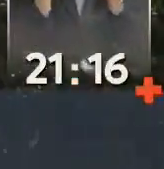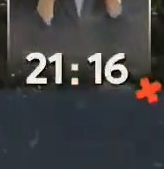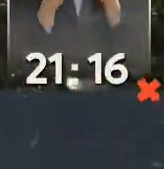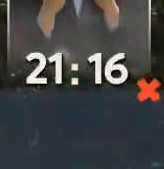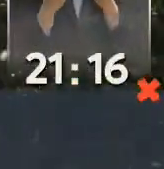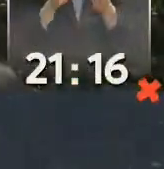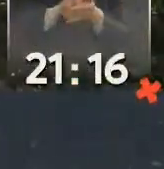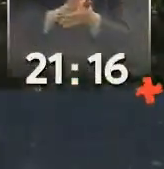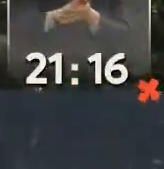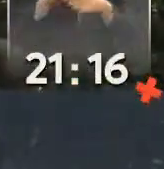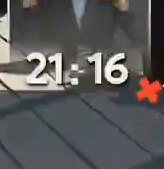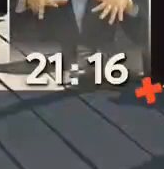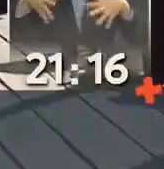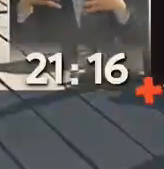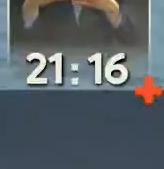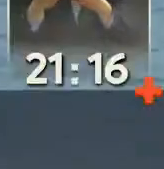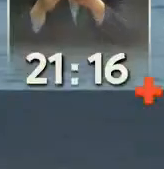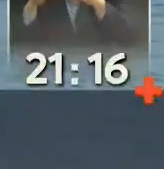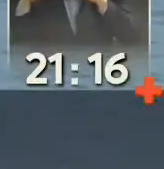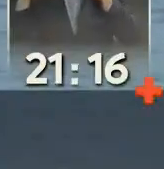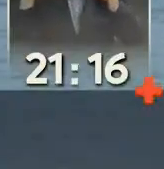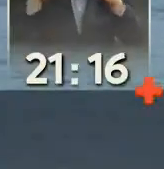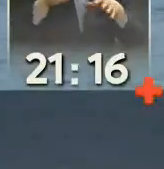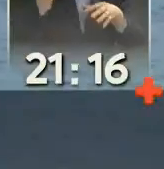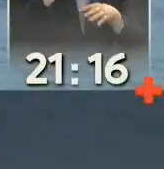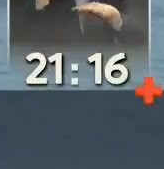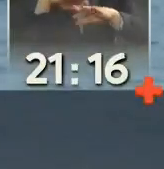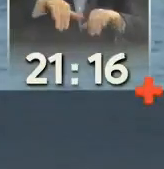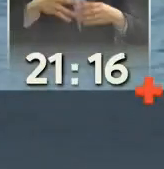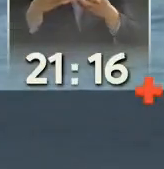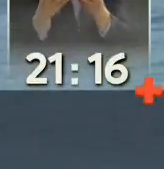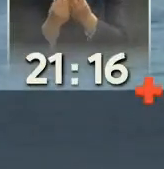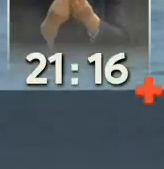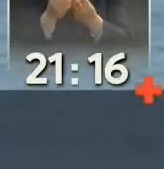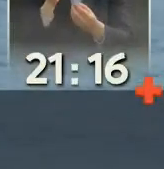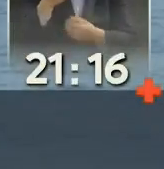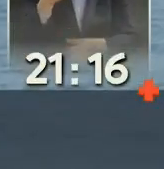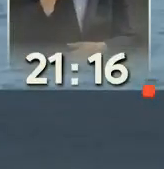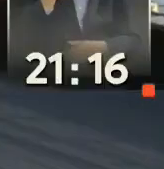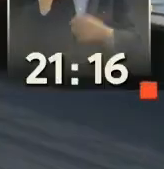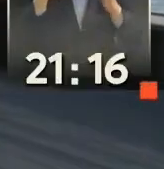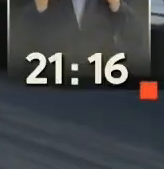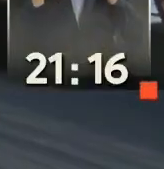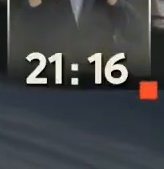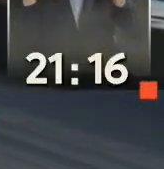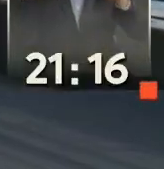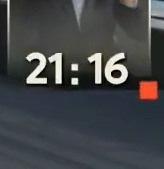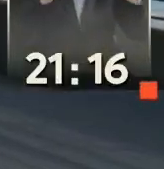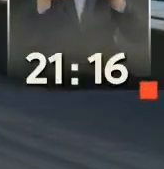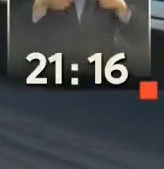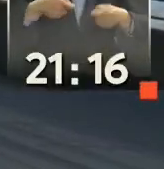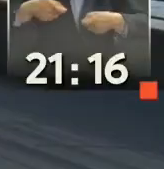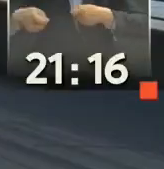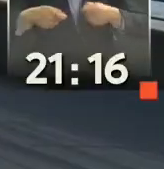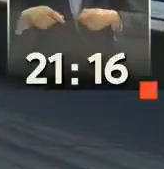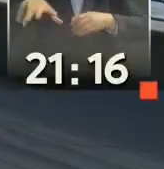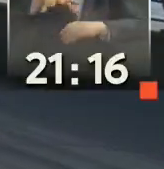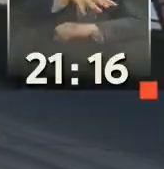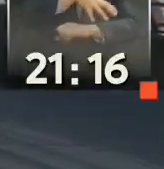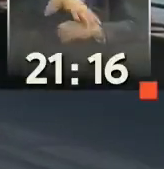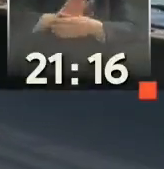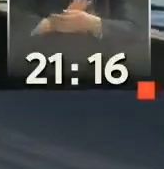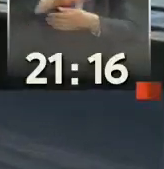patrias. Masiva llegada que se ve claramente en las playas, pero que también tiene contentos al turismo y al comercio del Valle de la